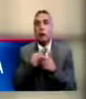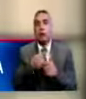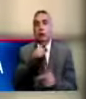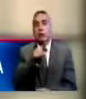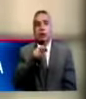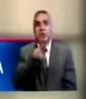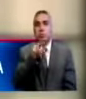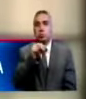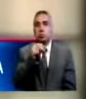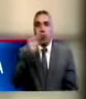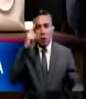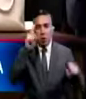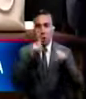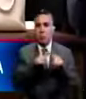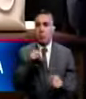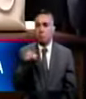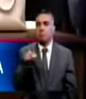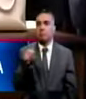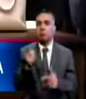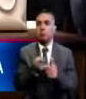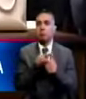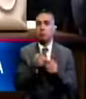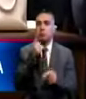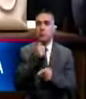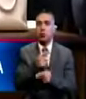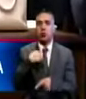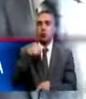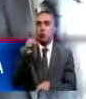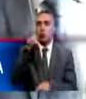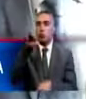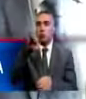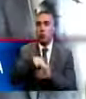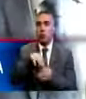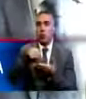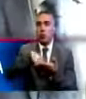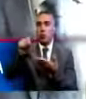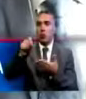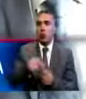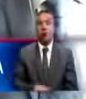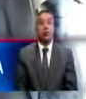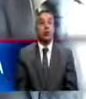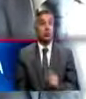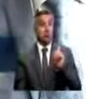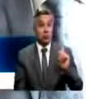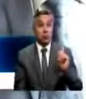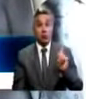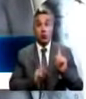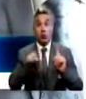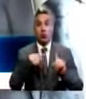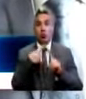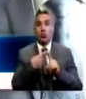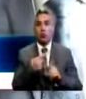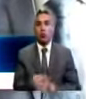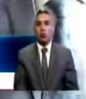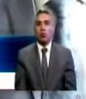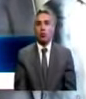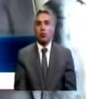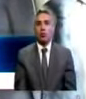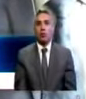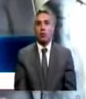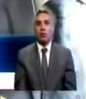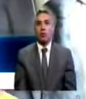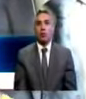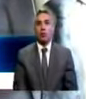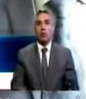están convencidos aún. Por eso no entregarán los votos para aprobar esa ley. Una cosa es el alterar